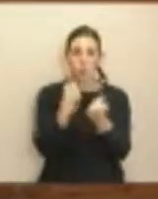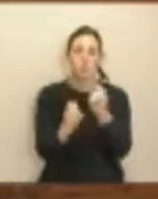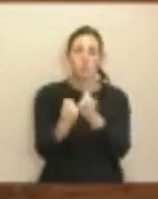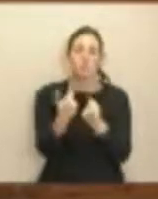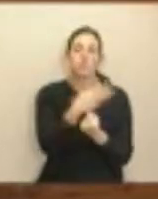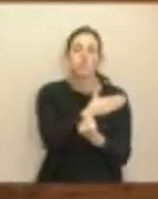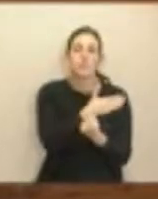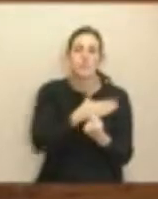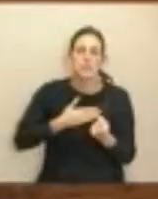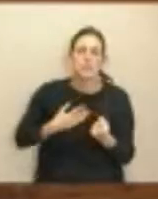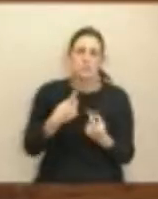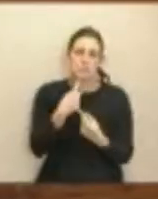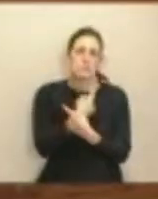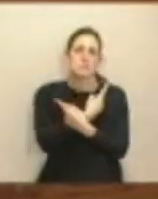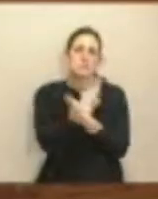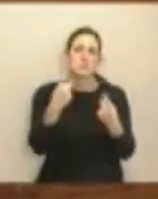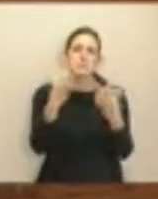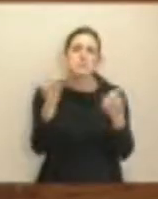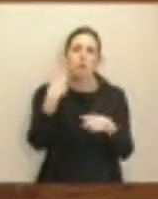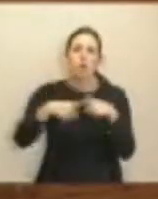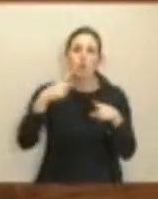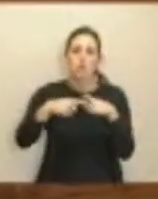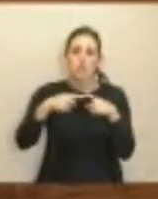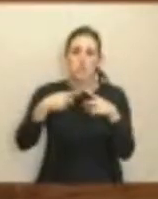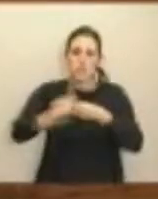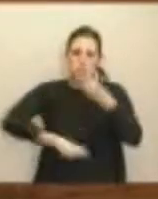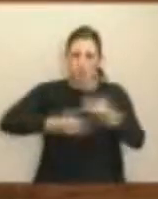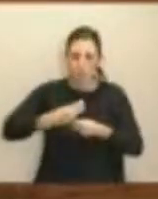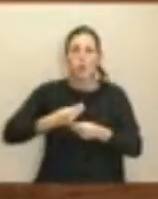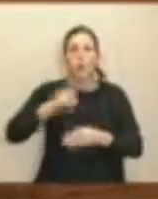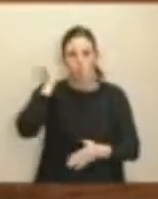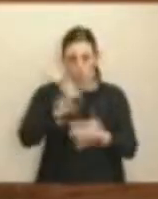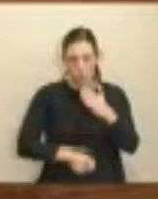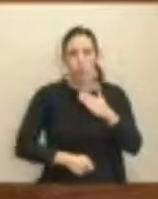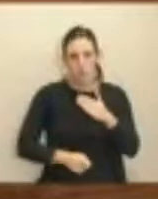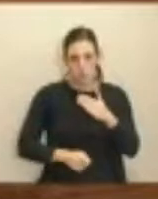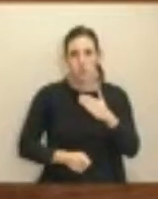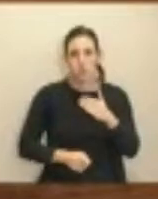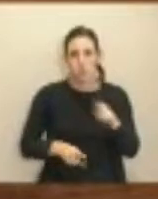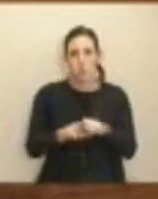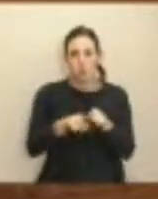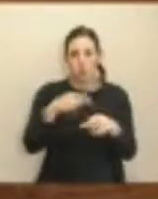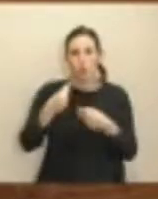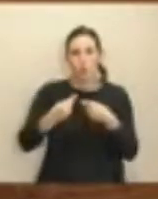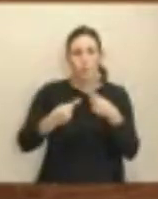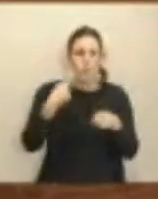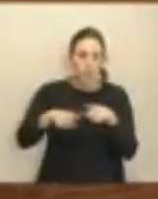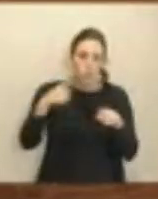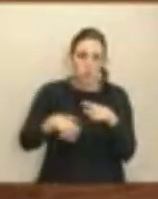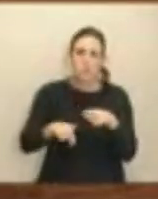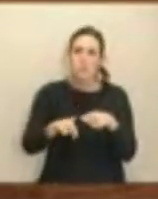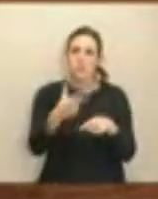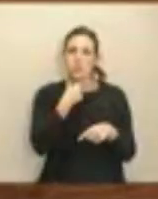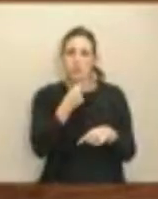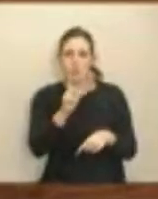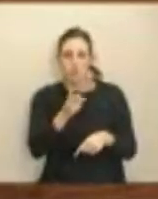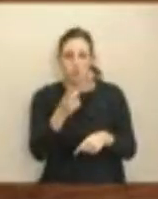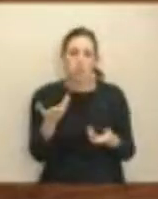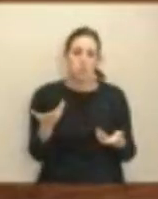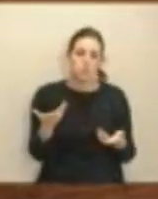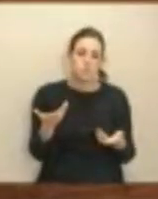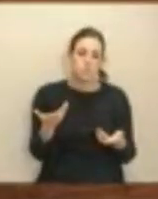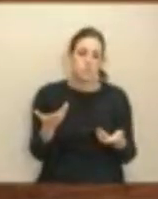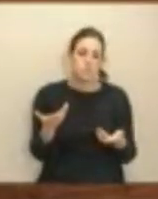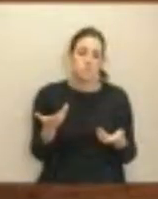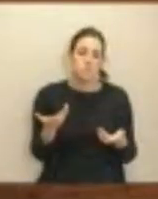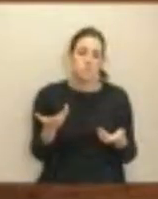quieren poner de manifiesto que las cosas que se hicieron, que fueron muy duras, que no fueron nada simpáticas y que no fueron nada anarquistas, desde luego que